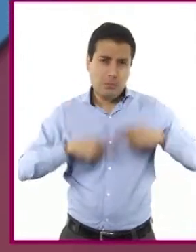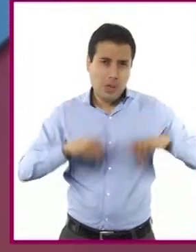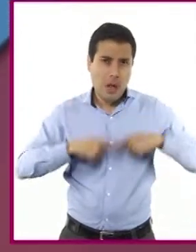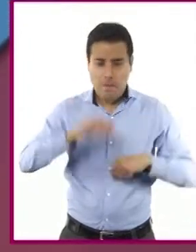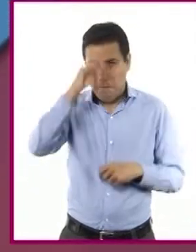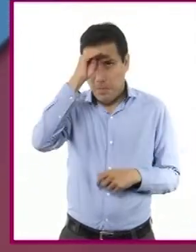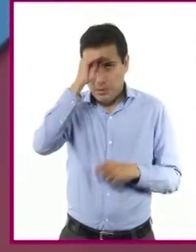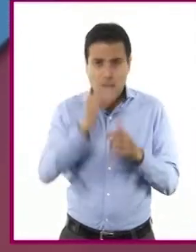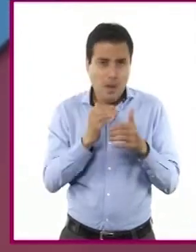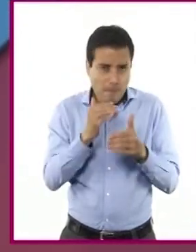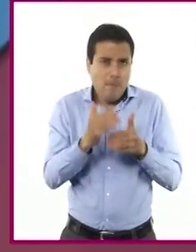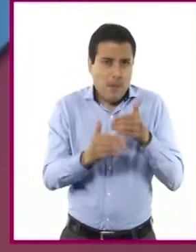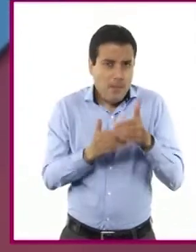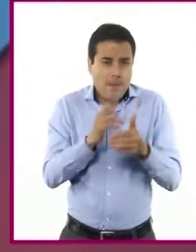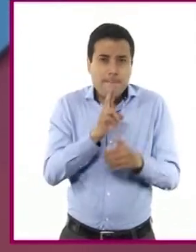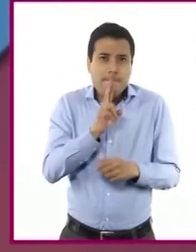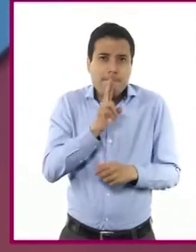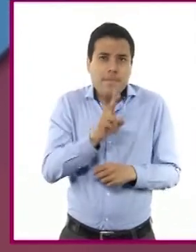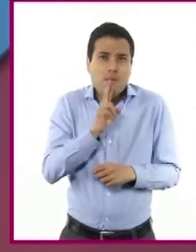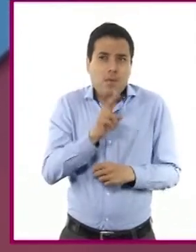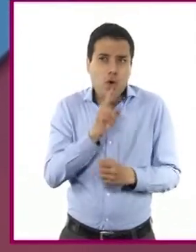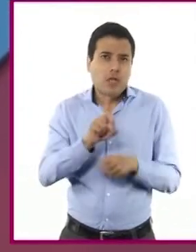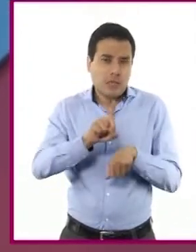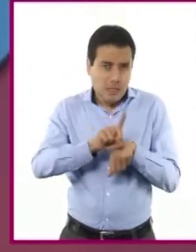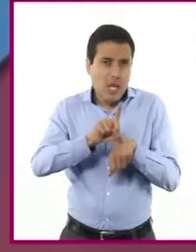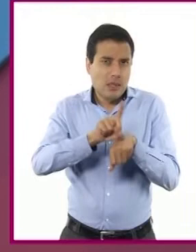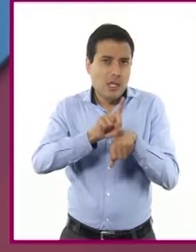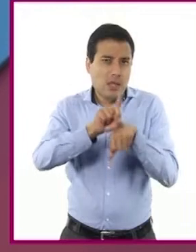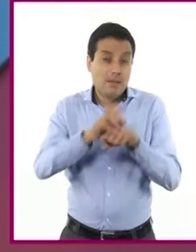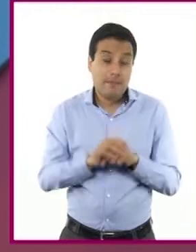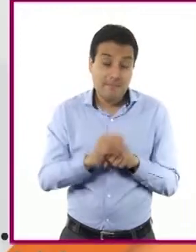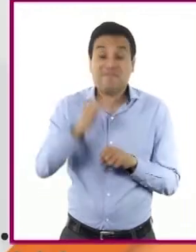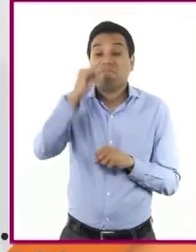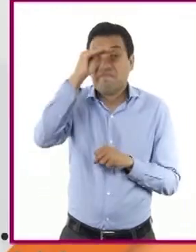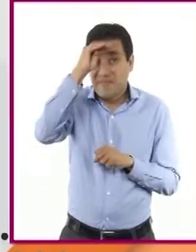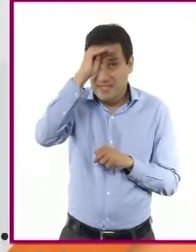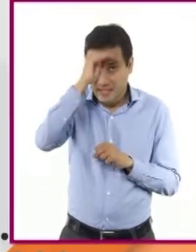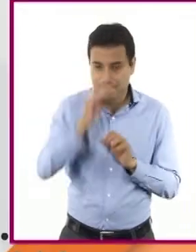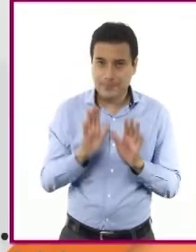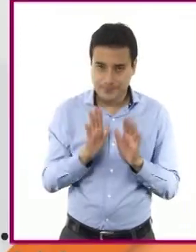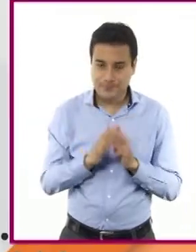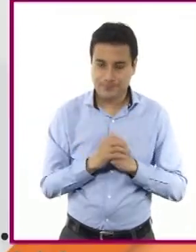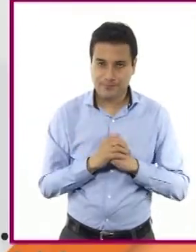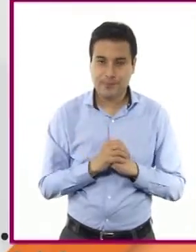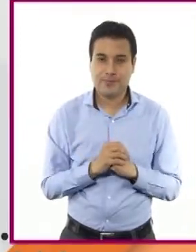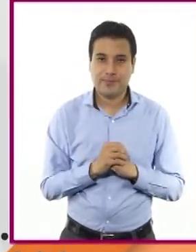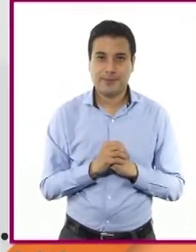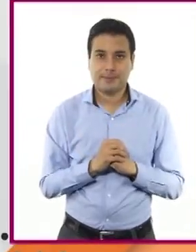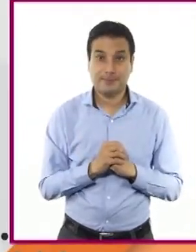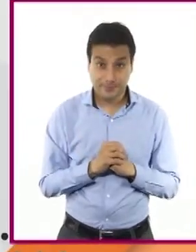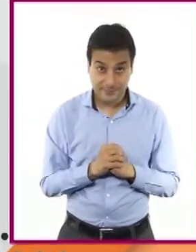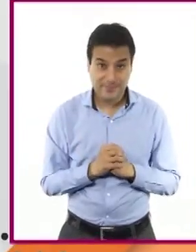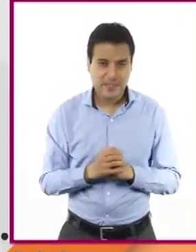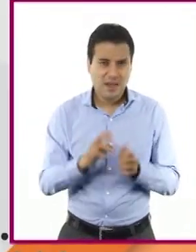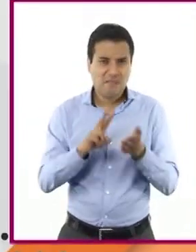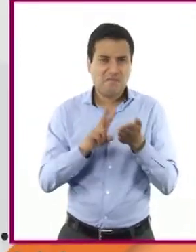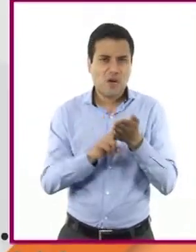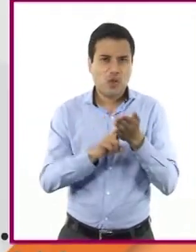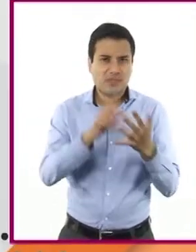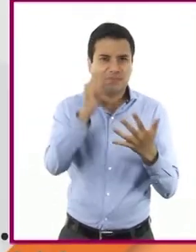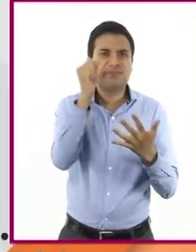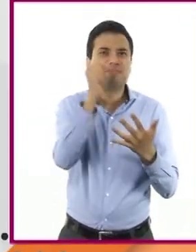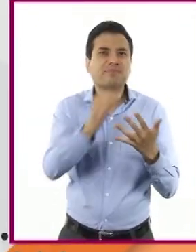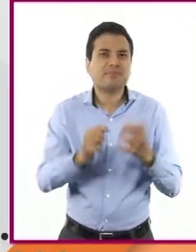al menos en las zonas del mundo avanzadas y en las que estaban avanzando. Esos valores implicaban el rechazo